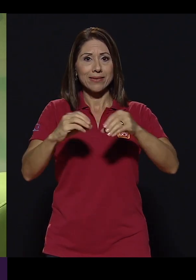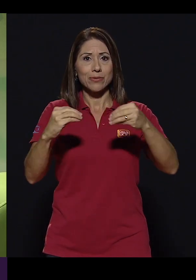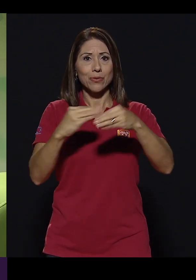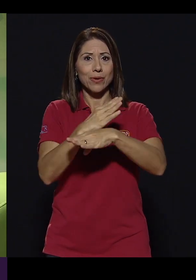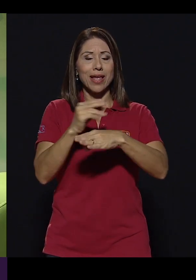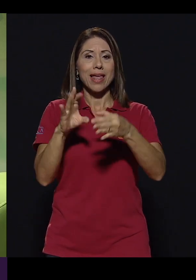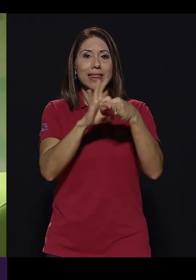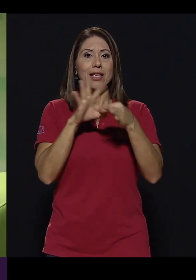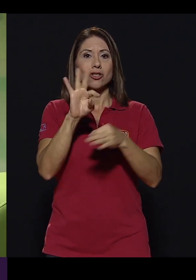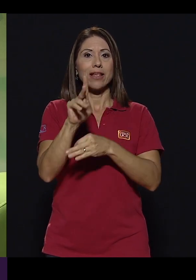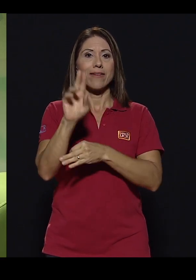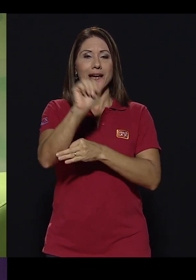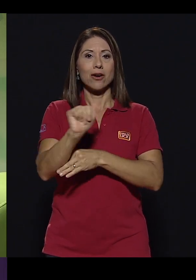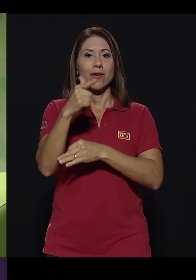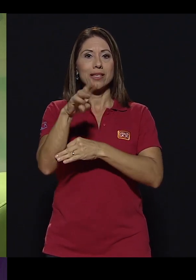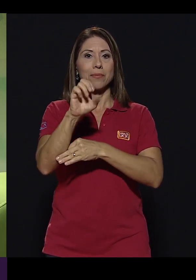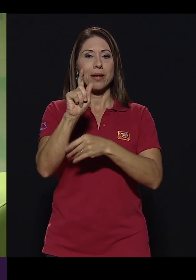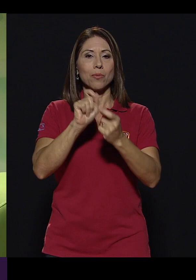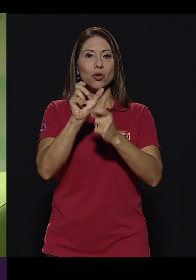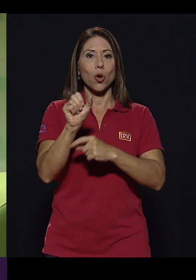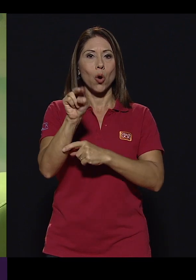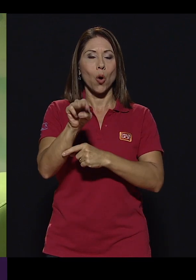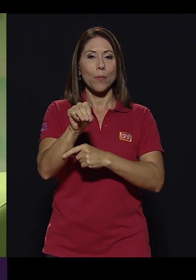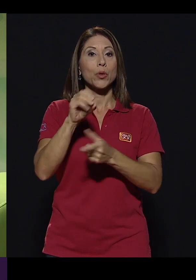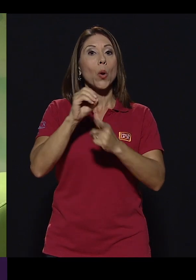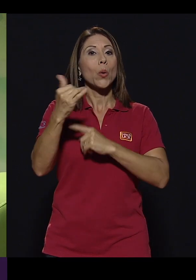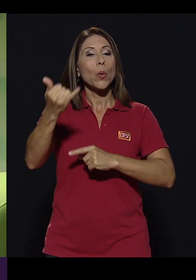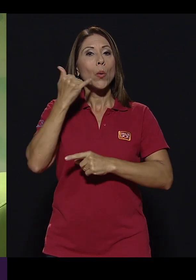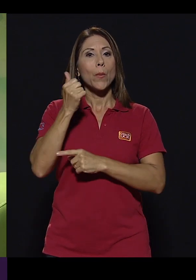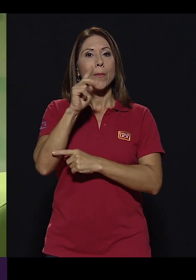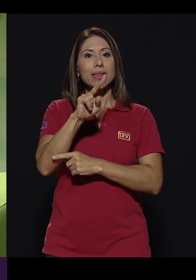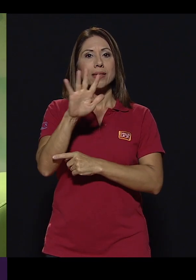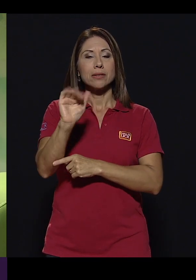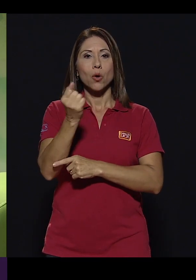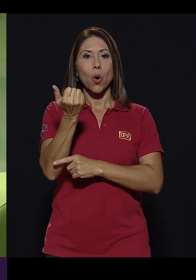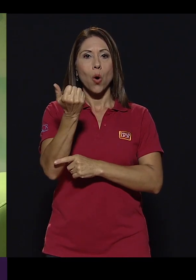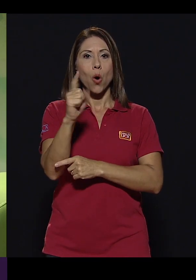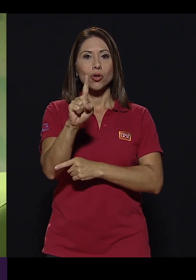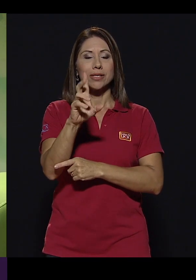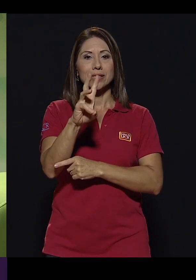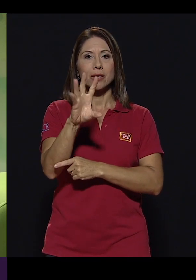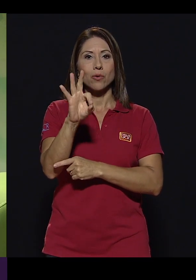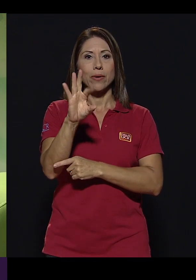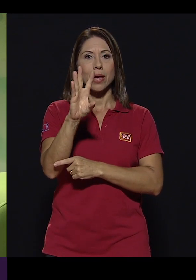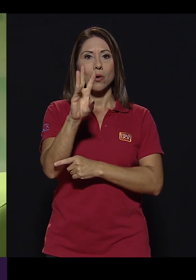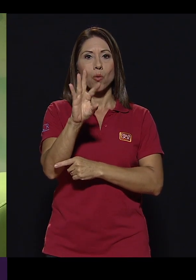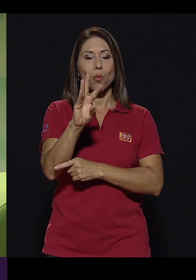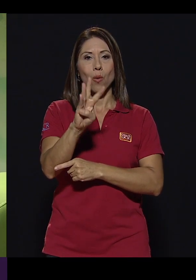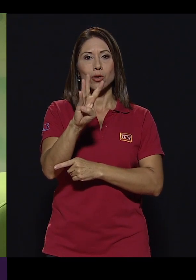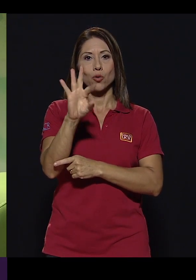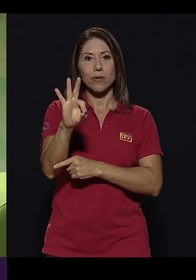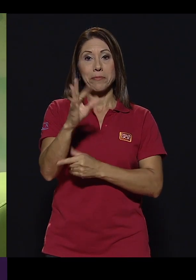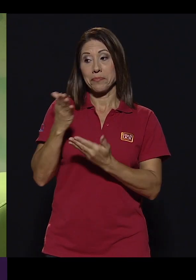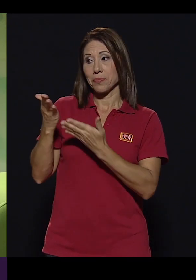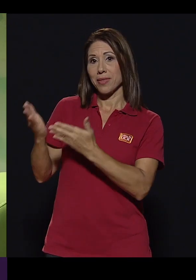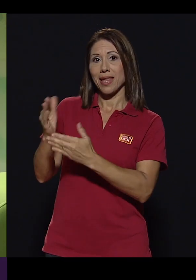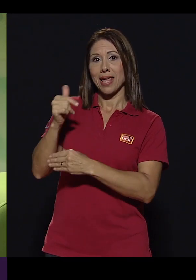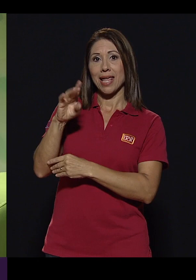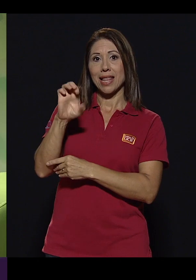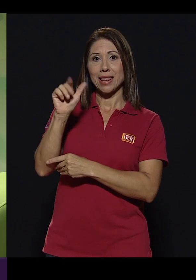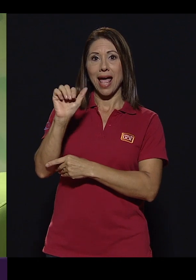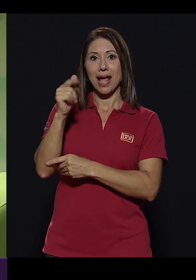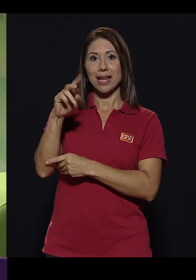anexo estévez arroba gmail.com o llámenos al 25 11 69 49 están con nosotros y de aguilar del